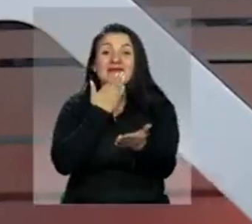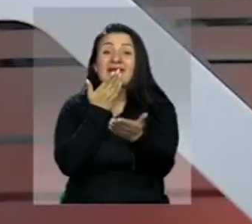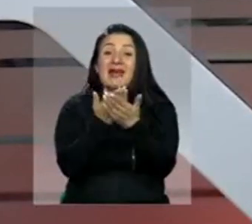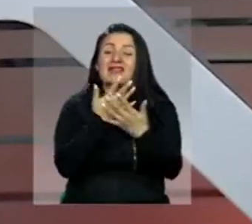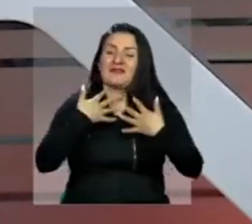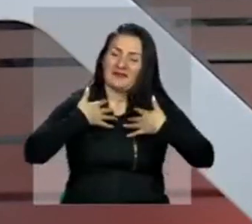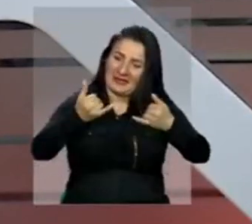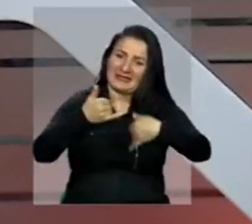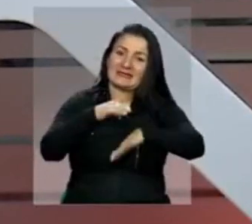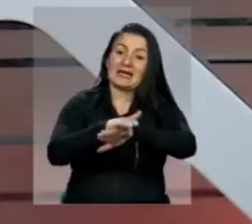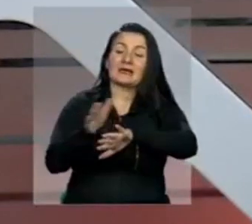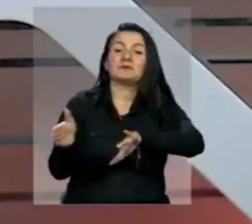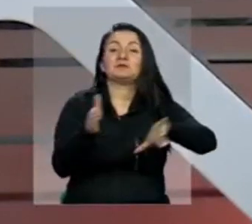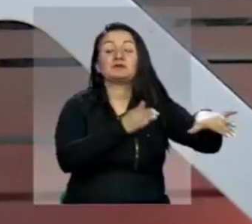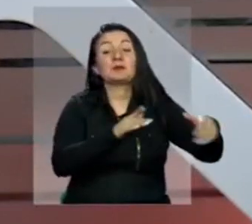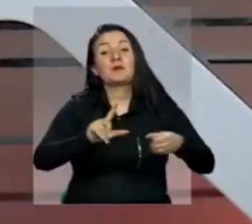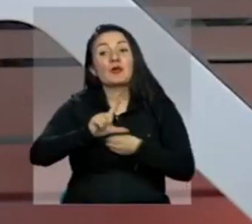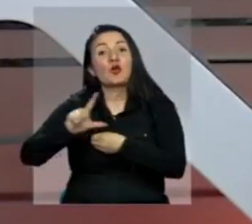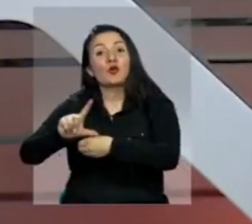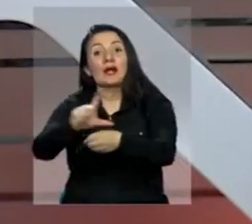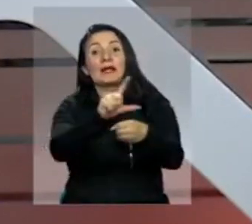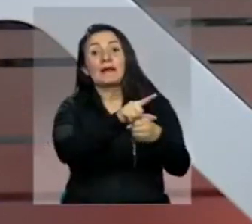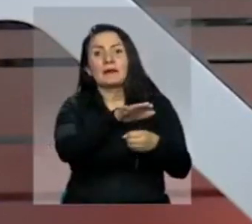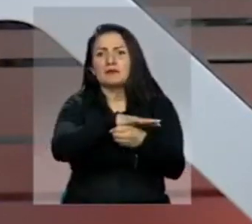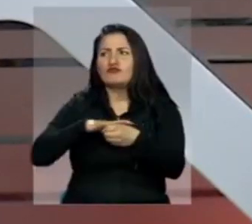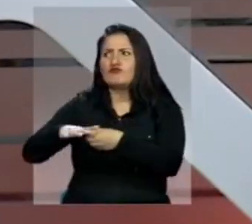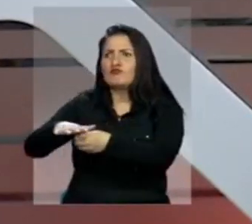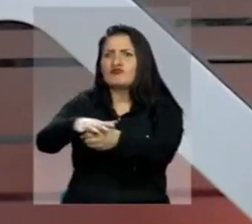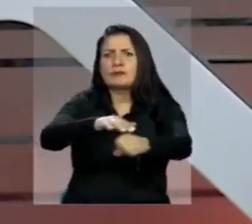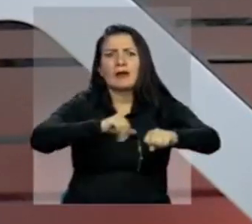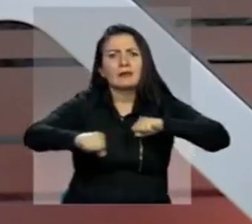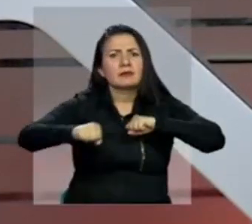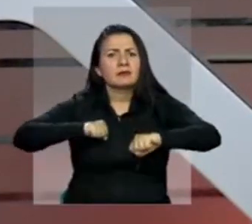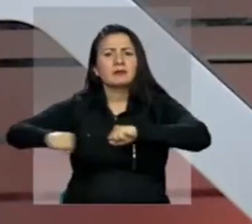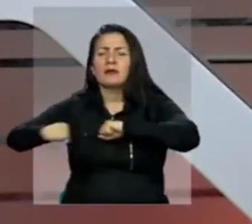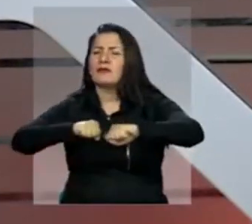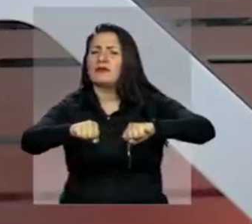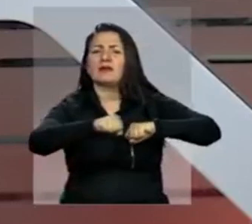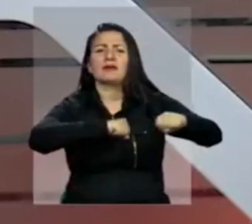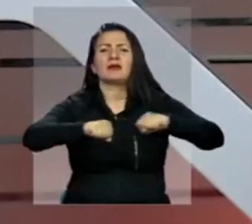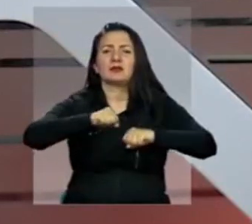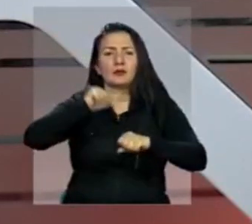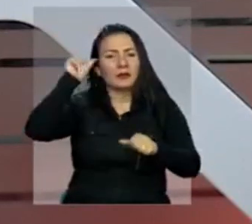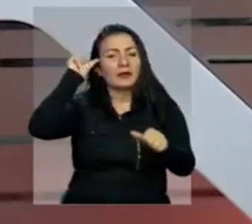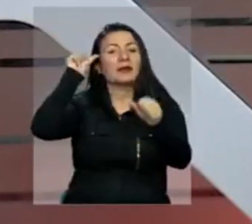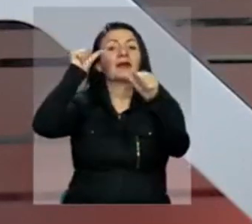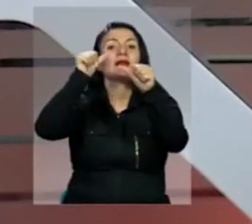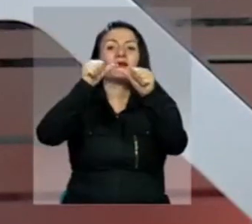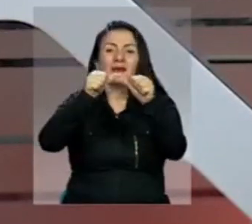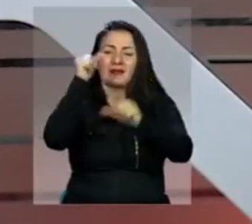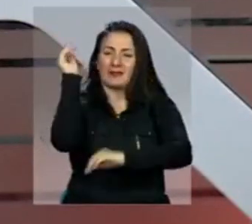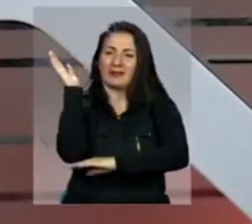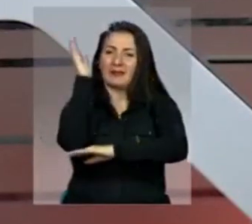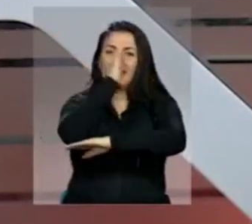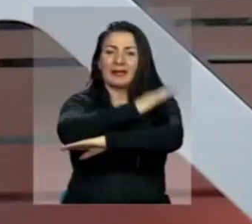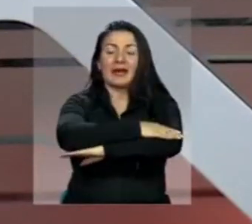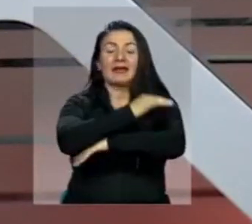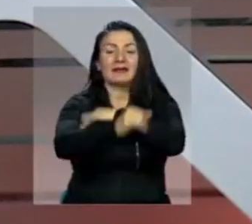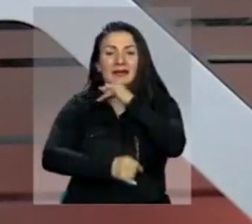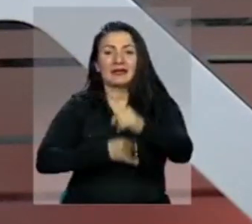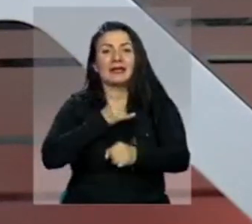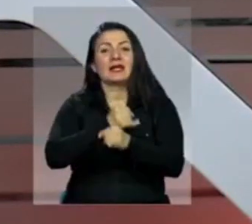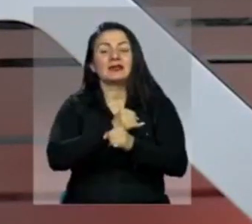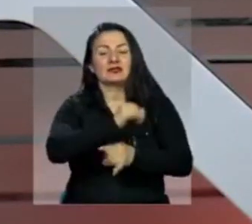Y a esta hora en las localidades y en la Bogotá región se adelantan actividades en torno a la conmemoración de este, el Día Internacional de la Eliminación